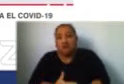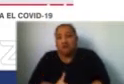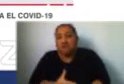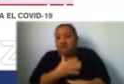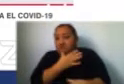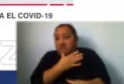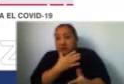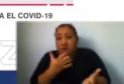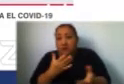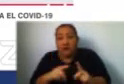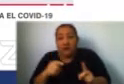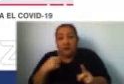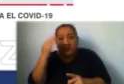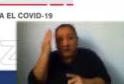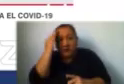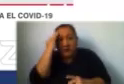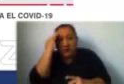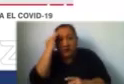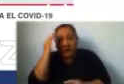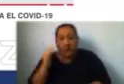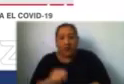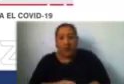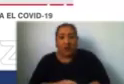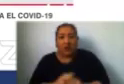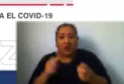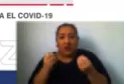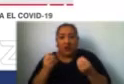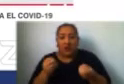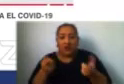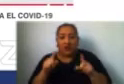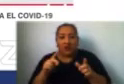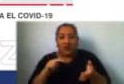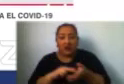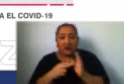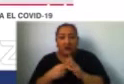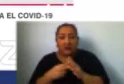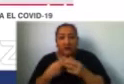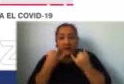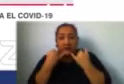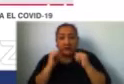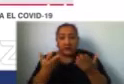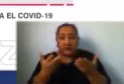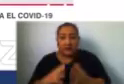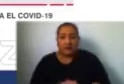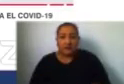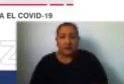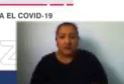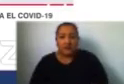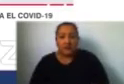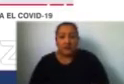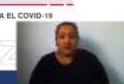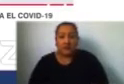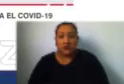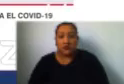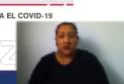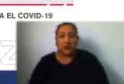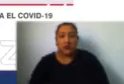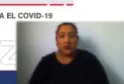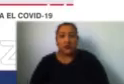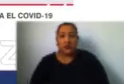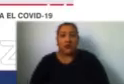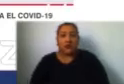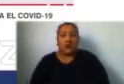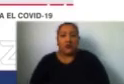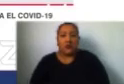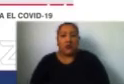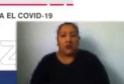sí sabemos es que lamentablemente con el reporte de la gerencia de salud, los casos se